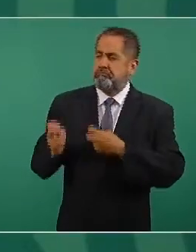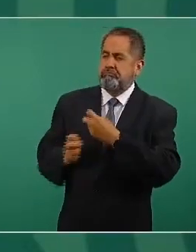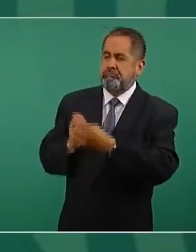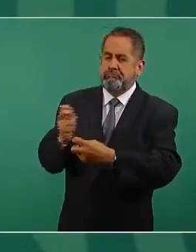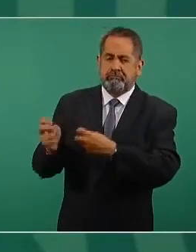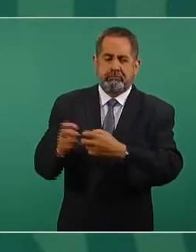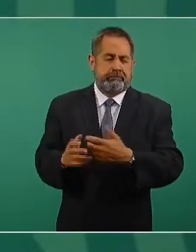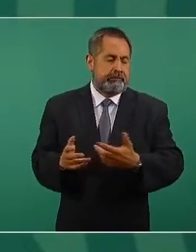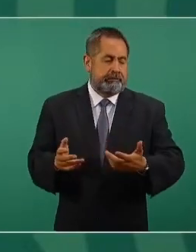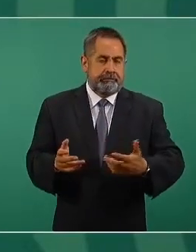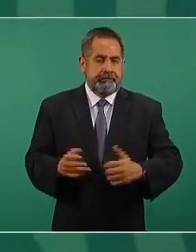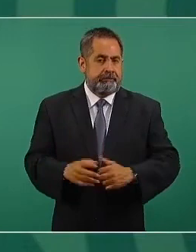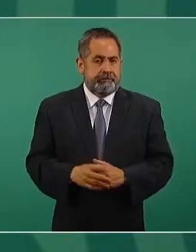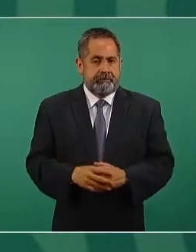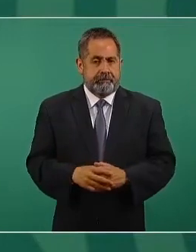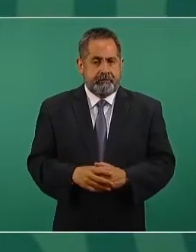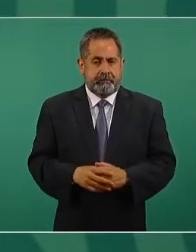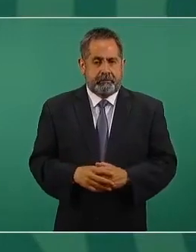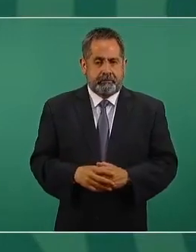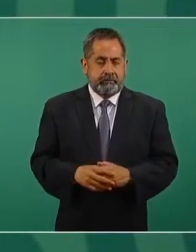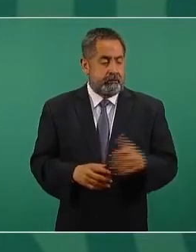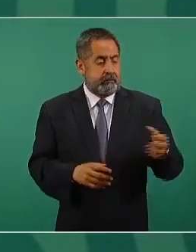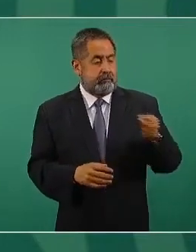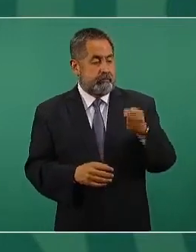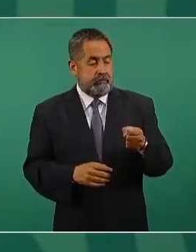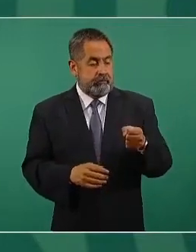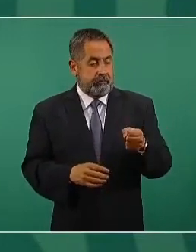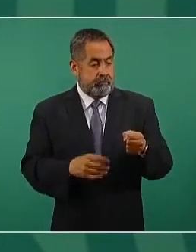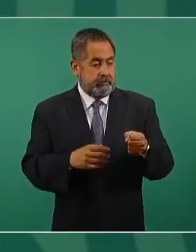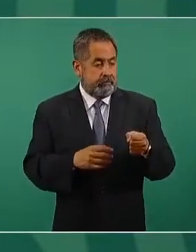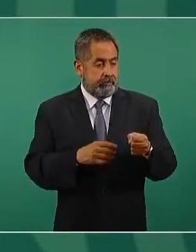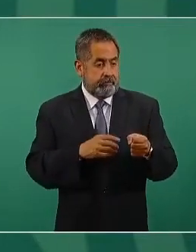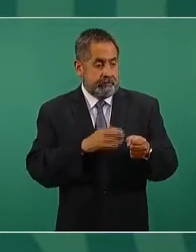su candidato o no es el candidato de ellos,